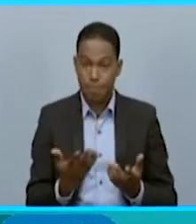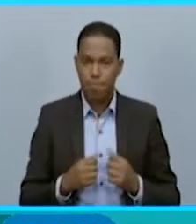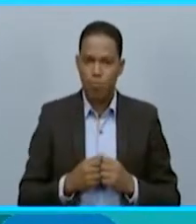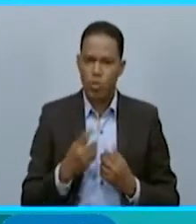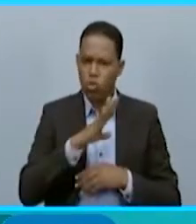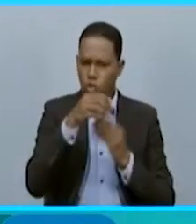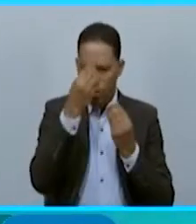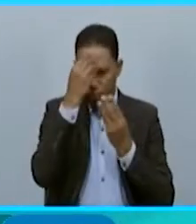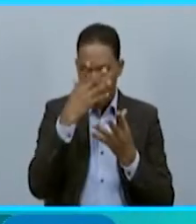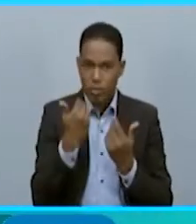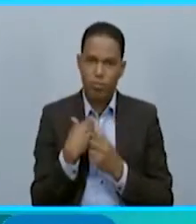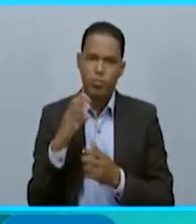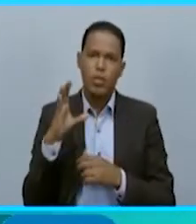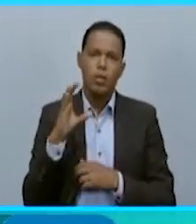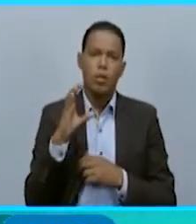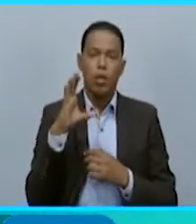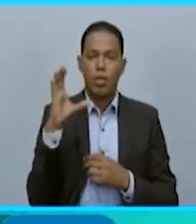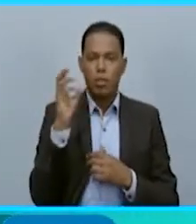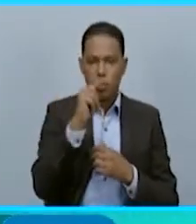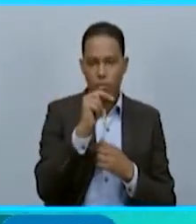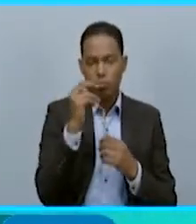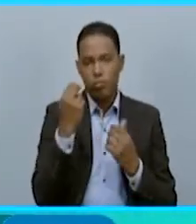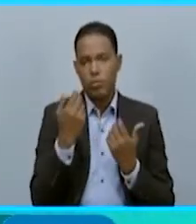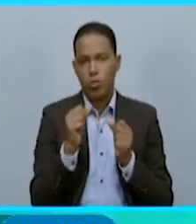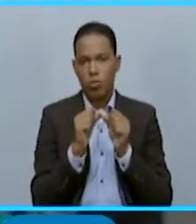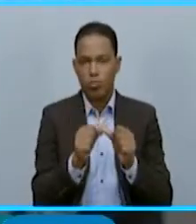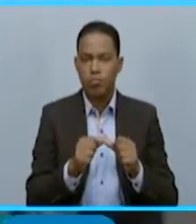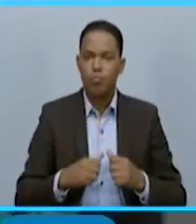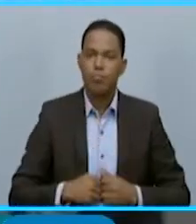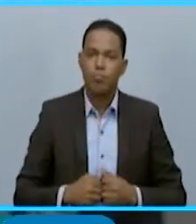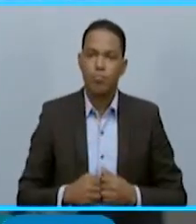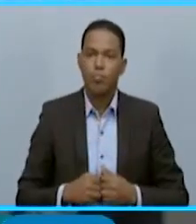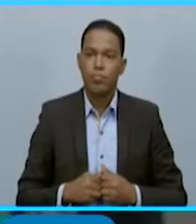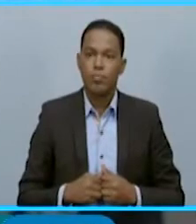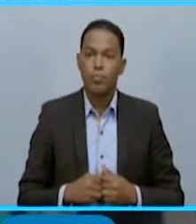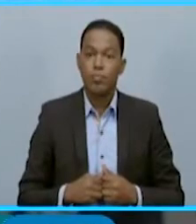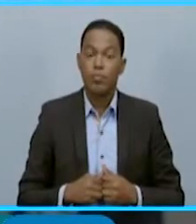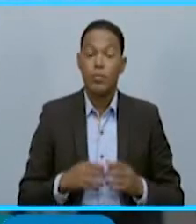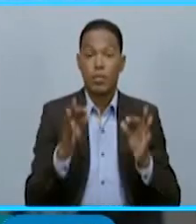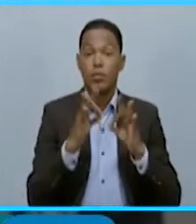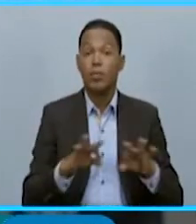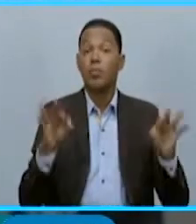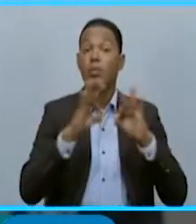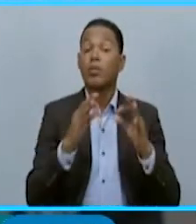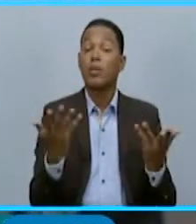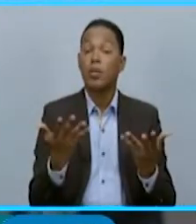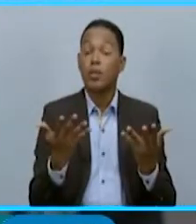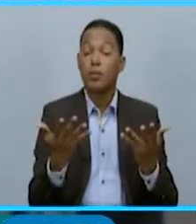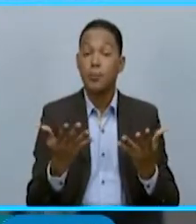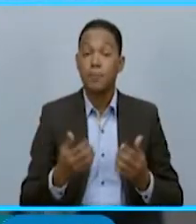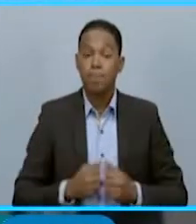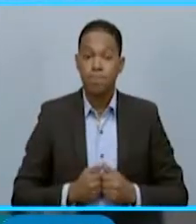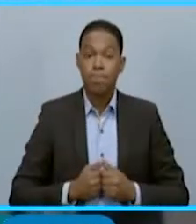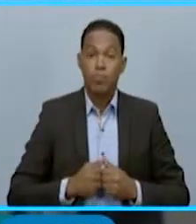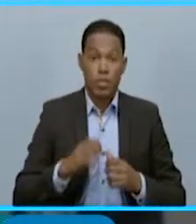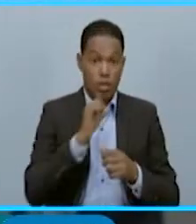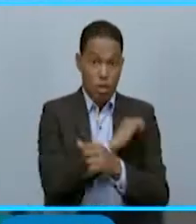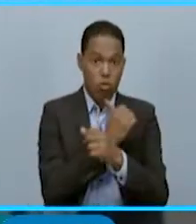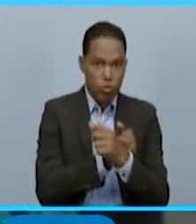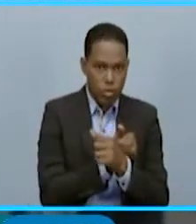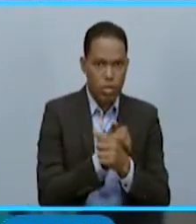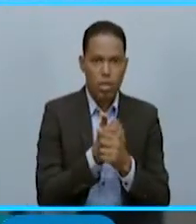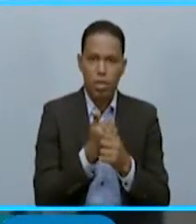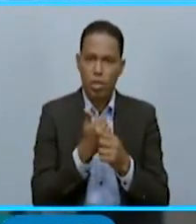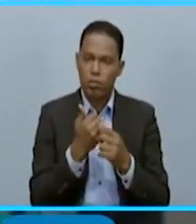ahora retorno contigo a los estudios gracias gracias además es que las autoridades sanitarias